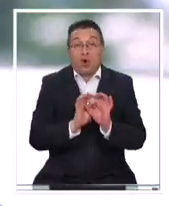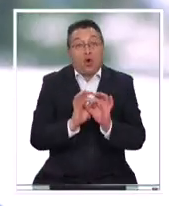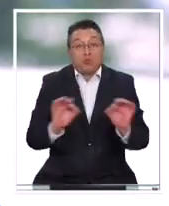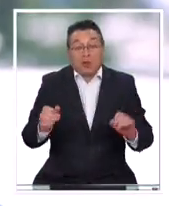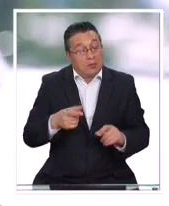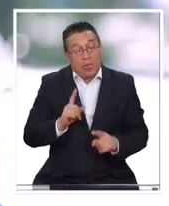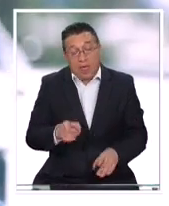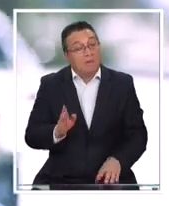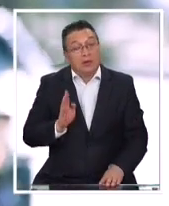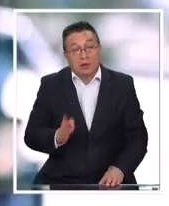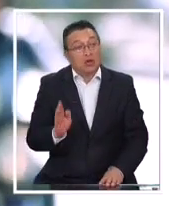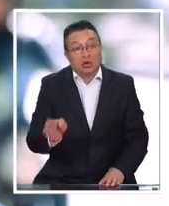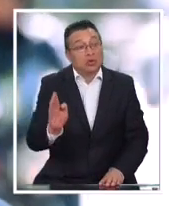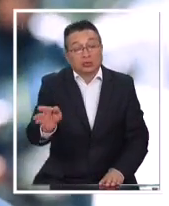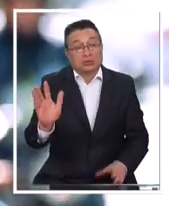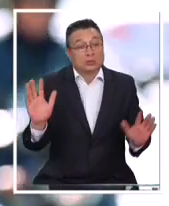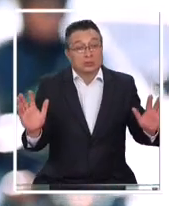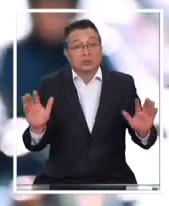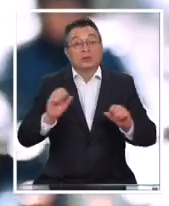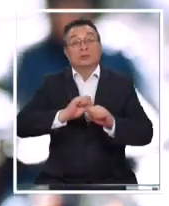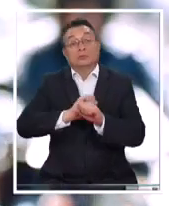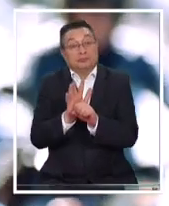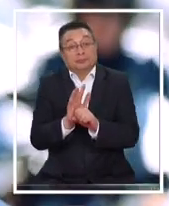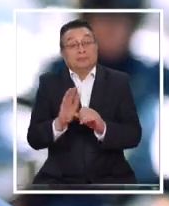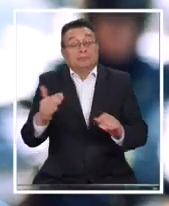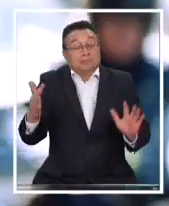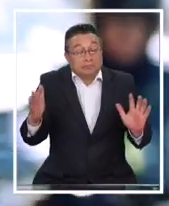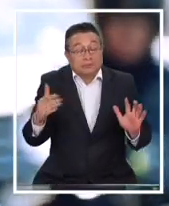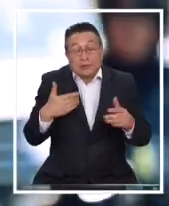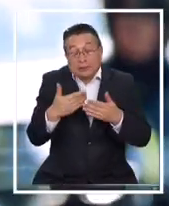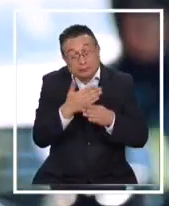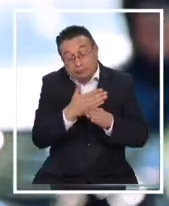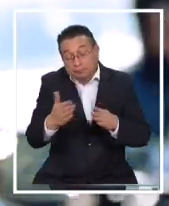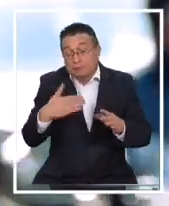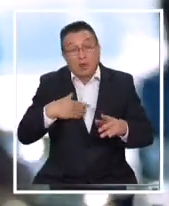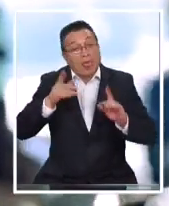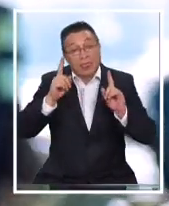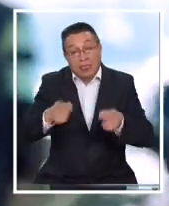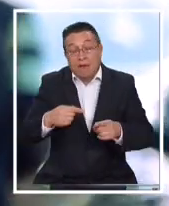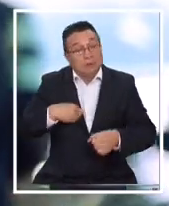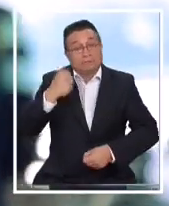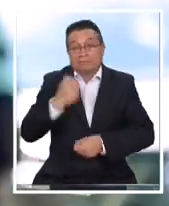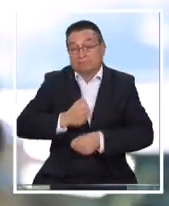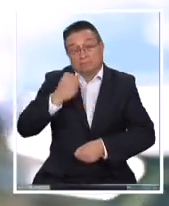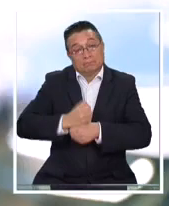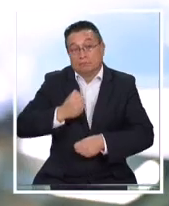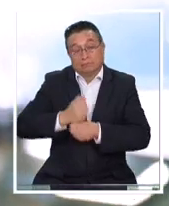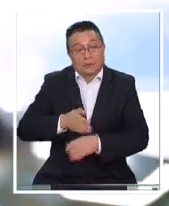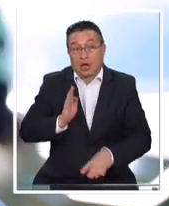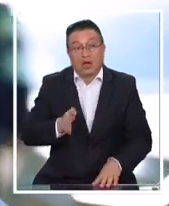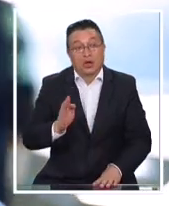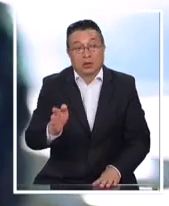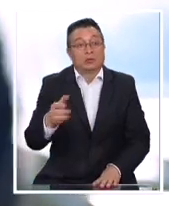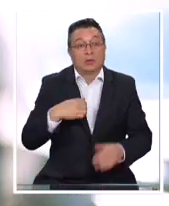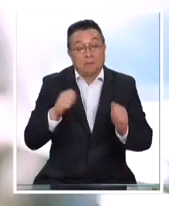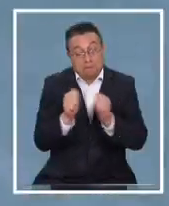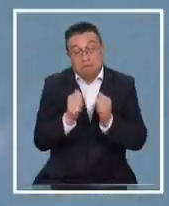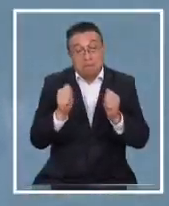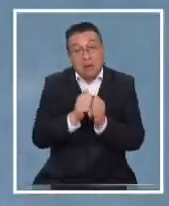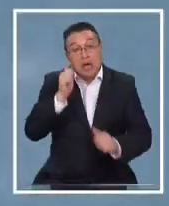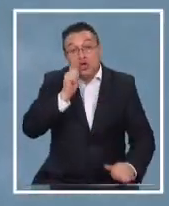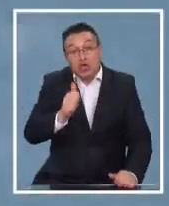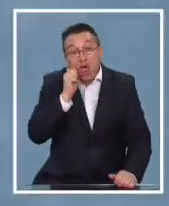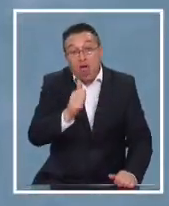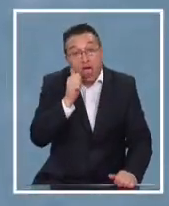siempre seguir, así esté la pandemia, así suceda lo que suceda, siempre tenemos que salir a buscar ese pan de cada día,